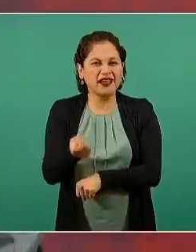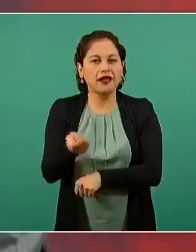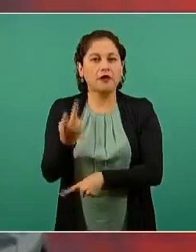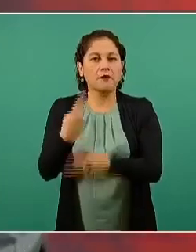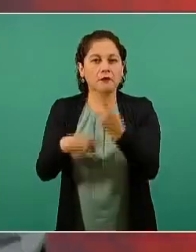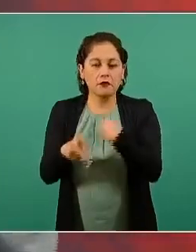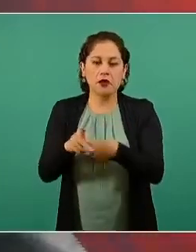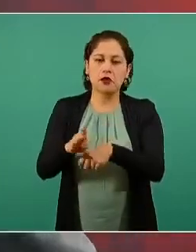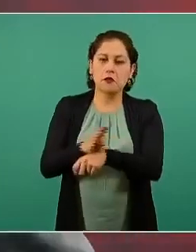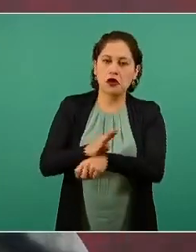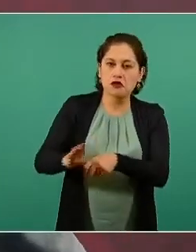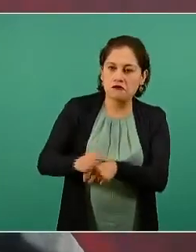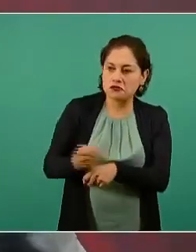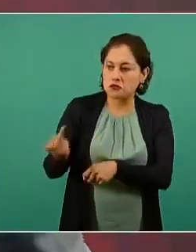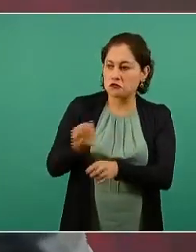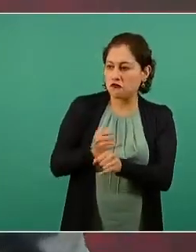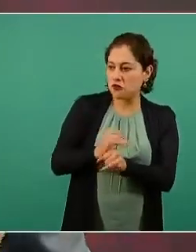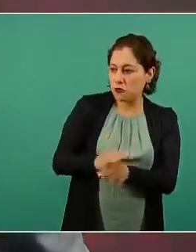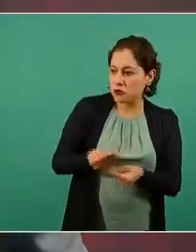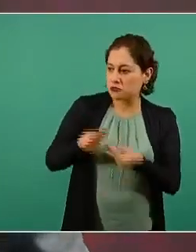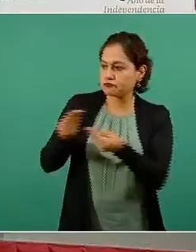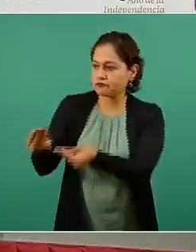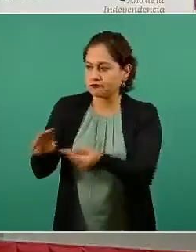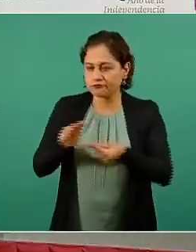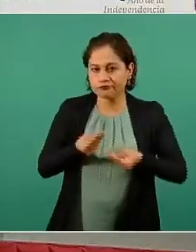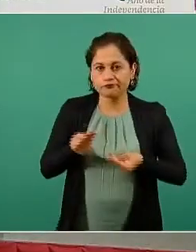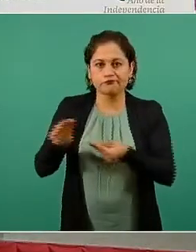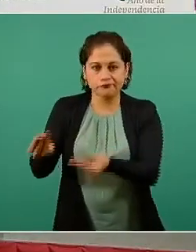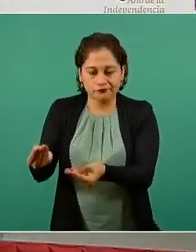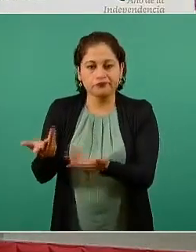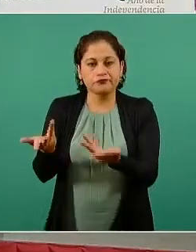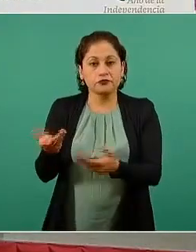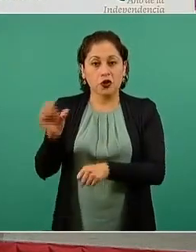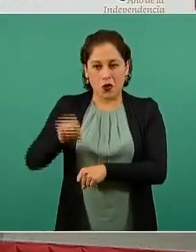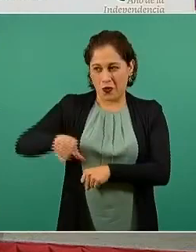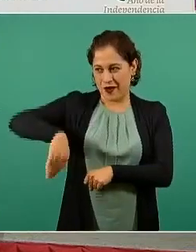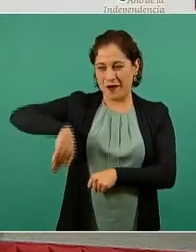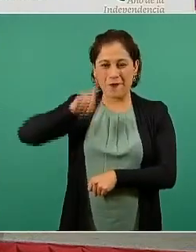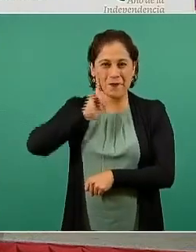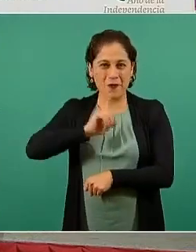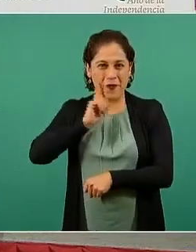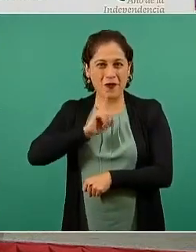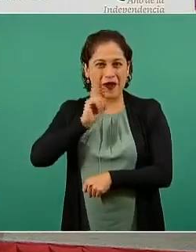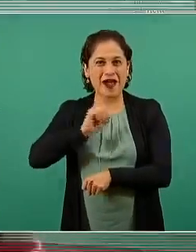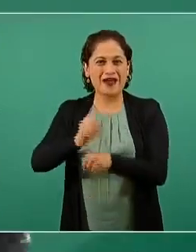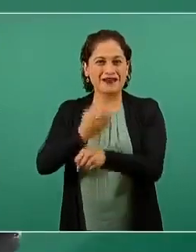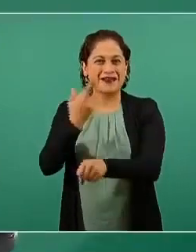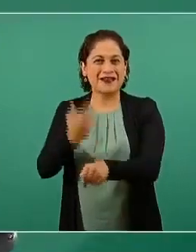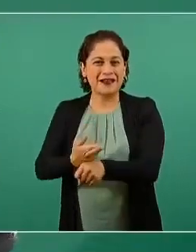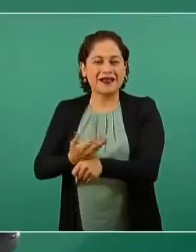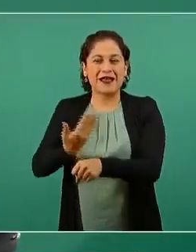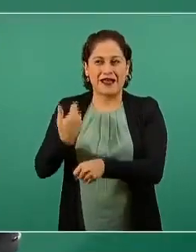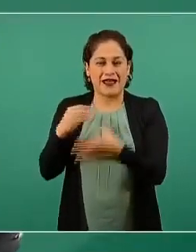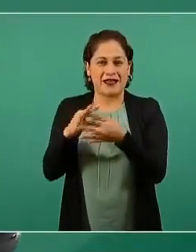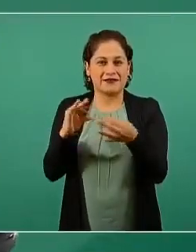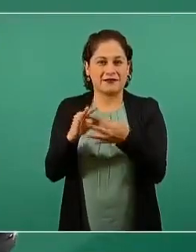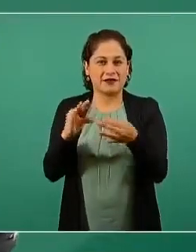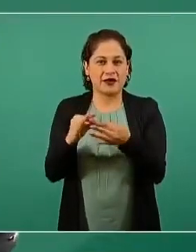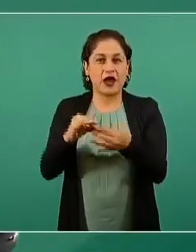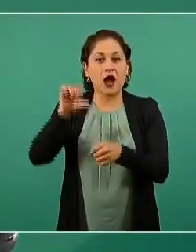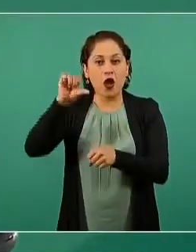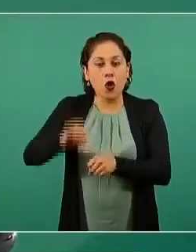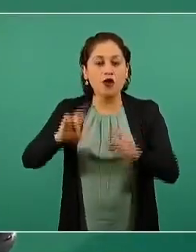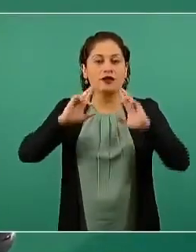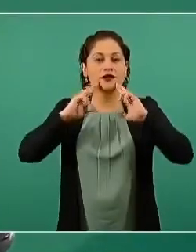momentos de oportunidad. La acción regulatoria, hoy mismo se refería ya la ministra Bizzotti, estuvimos en un segundo día de